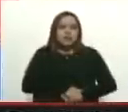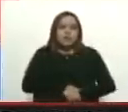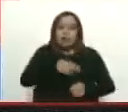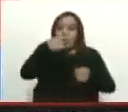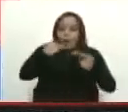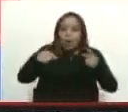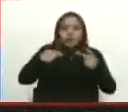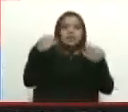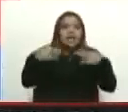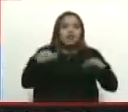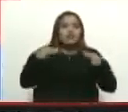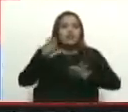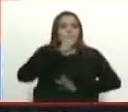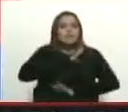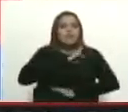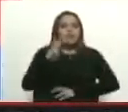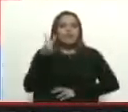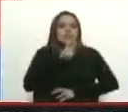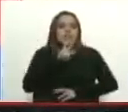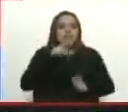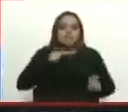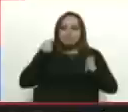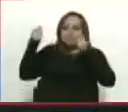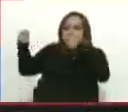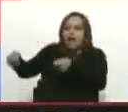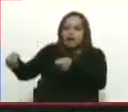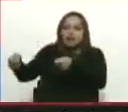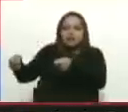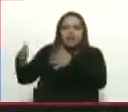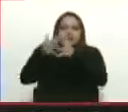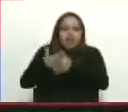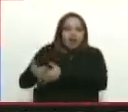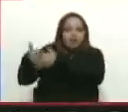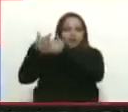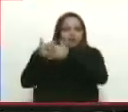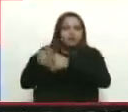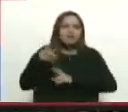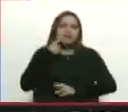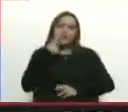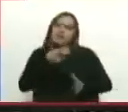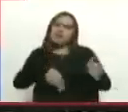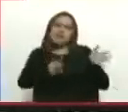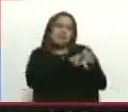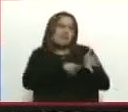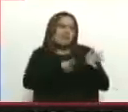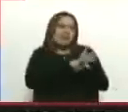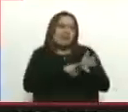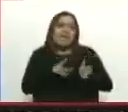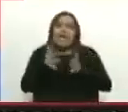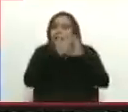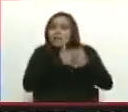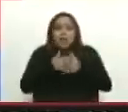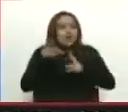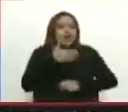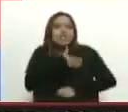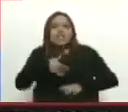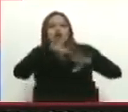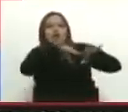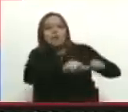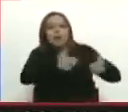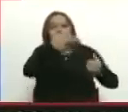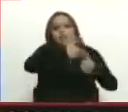en este caso de Venezuela, entregárselo a Estados Unidos. Estados Unidos, yo lo he dicho en más de una ocasión, no quiere comprar nuestro